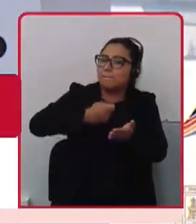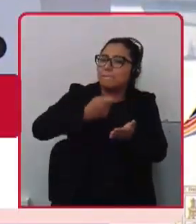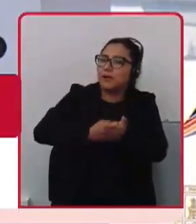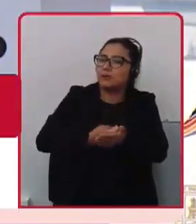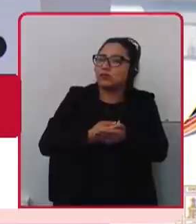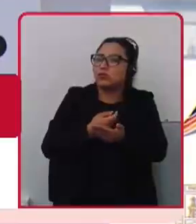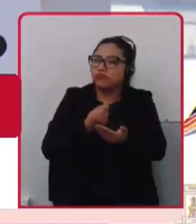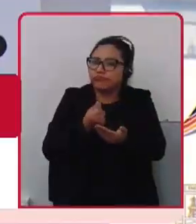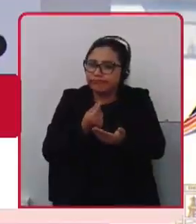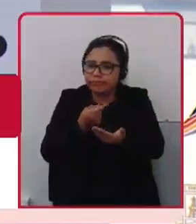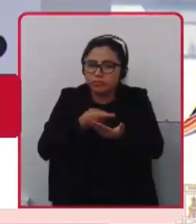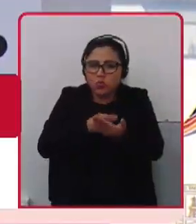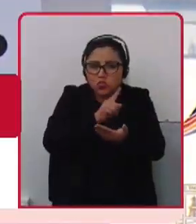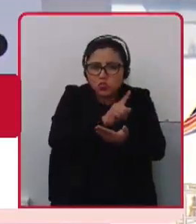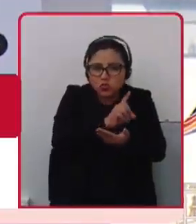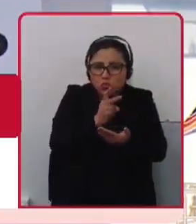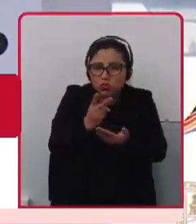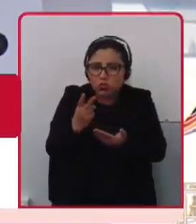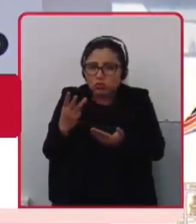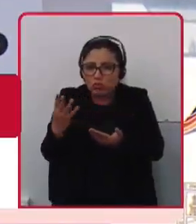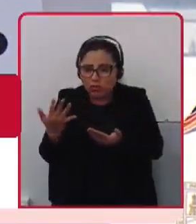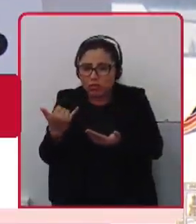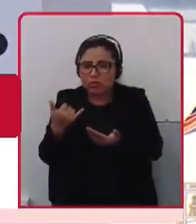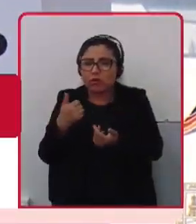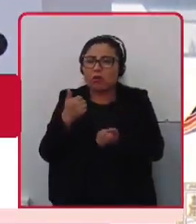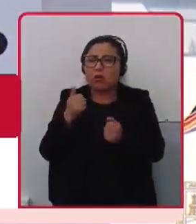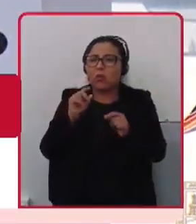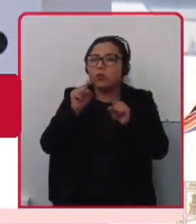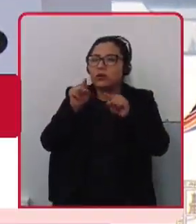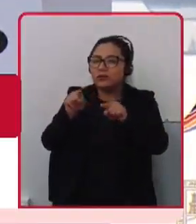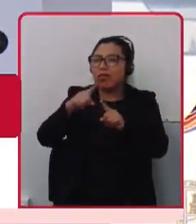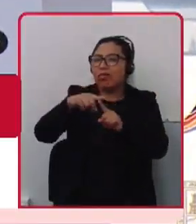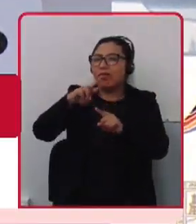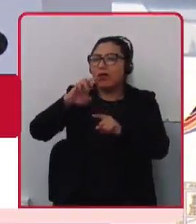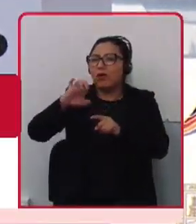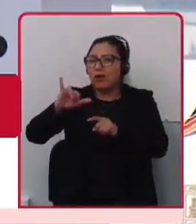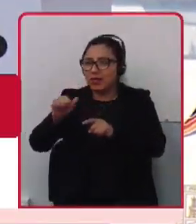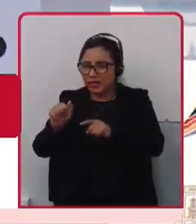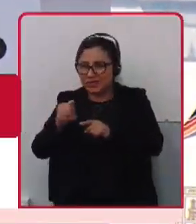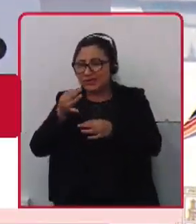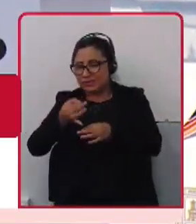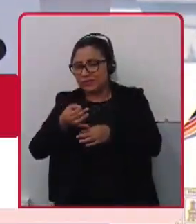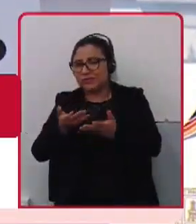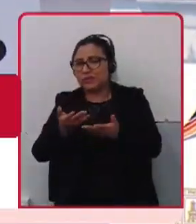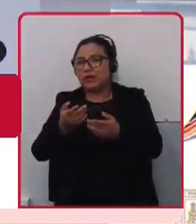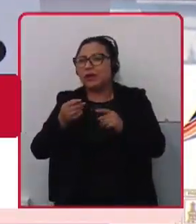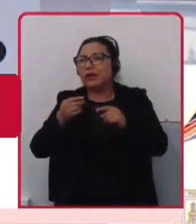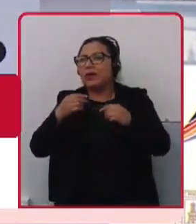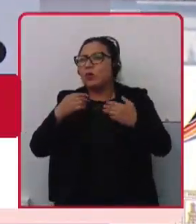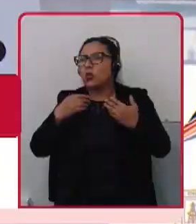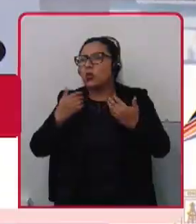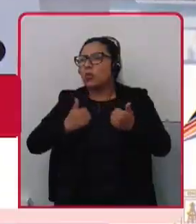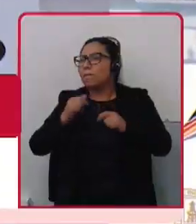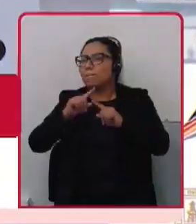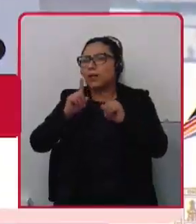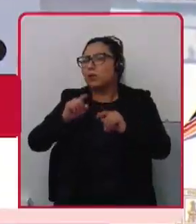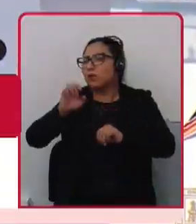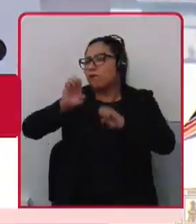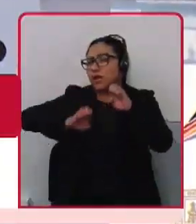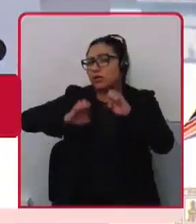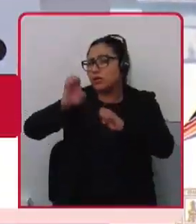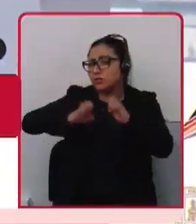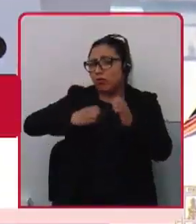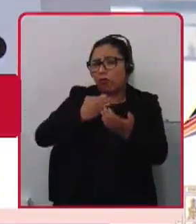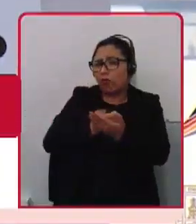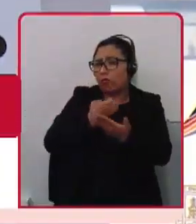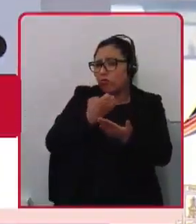unitarios de las diferentes alternativas, como es el caso de Trolley Assist, ¿correcto? Mi pregunta es, ¿han hecho una evaluación